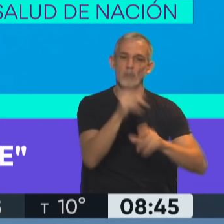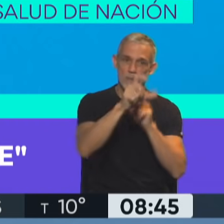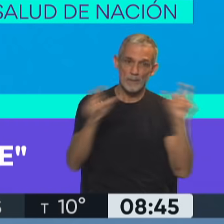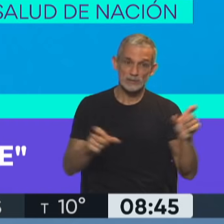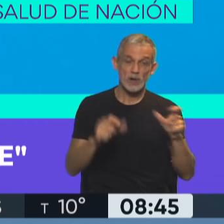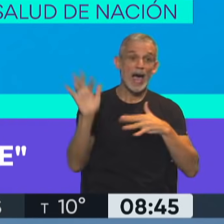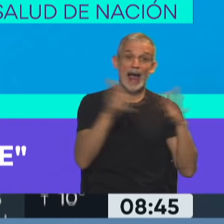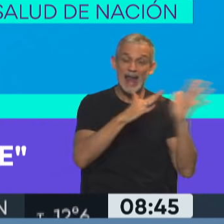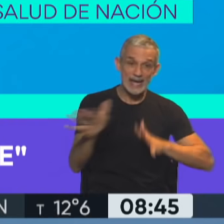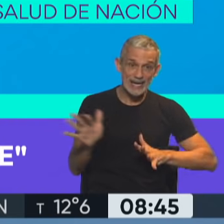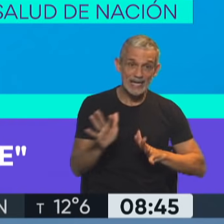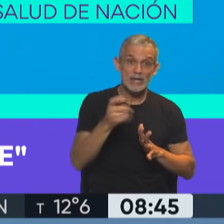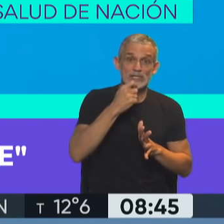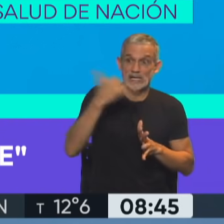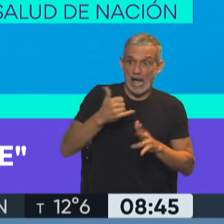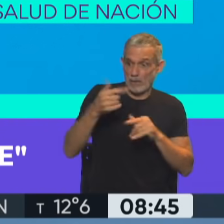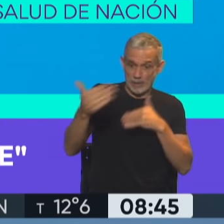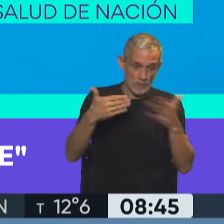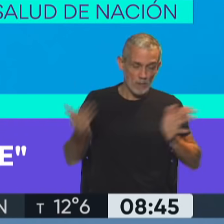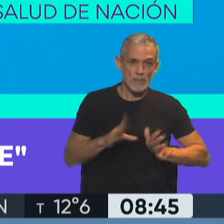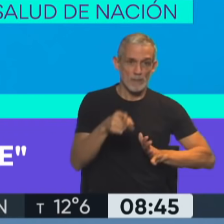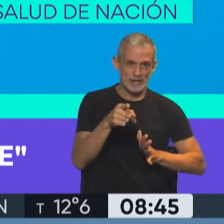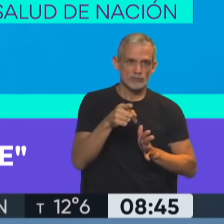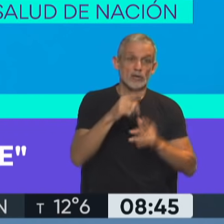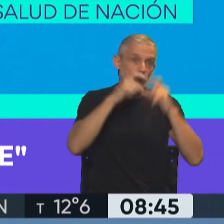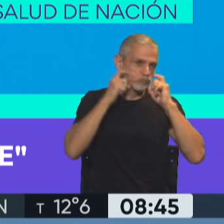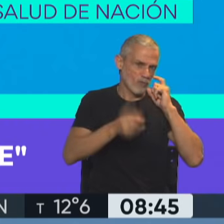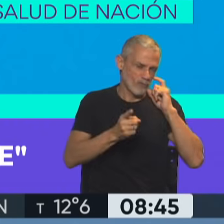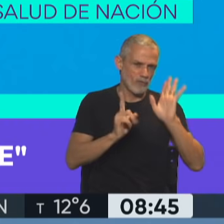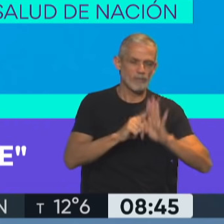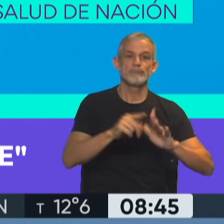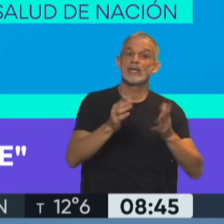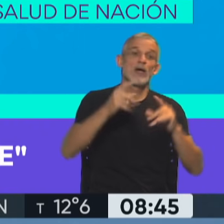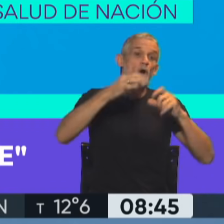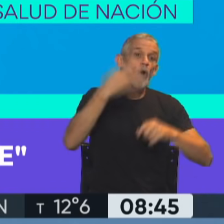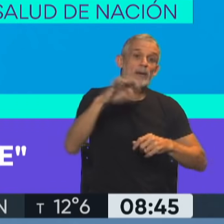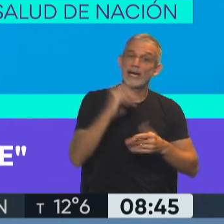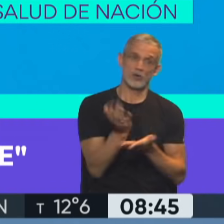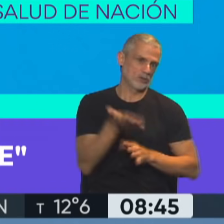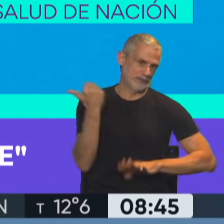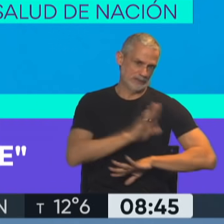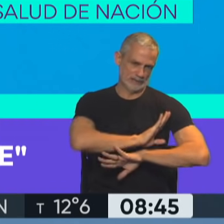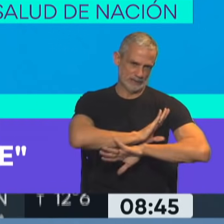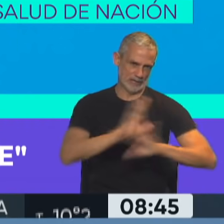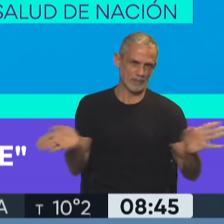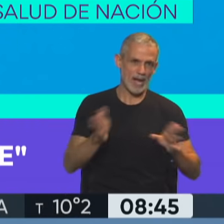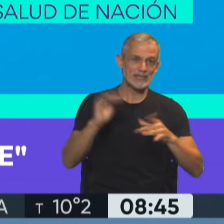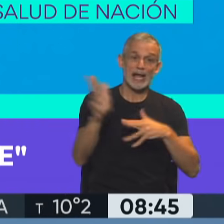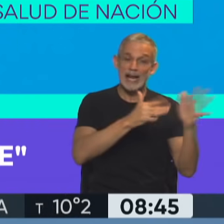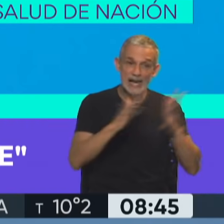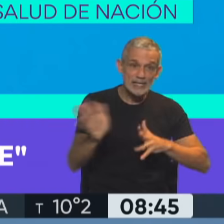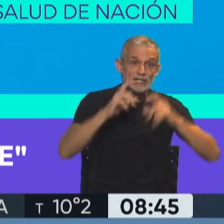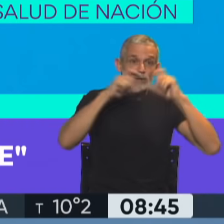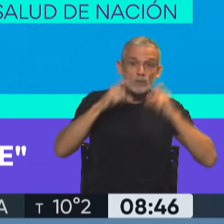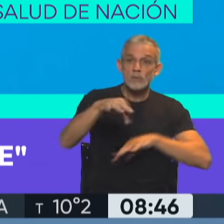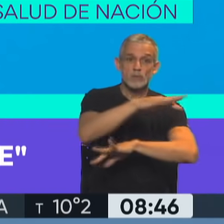aire libre cuando estamos reunidos con personas. Se levanta la obligatoriedad del uso de tapaboca al aire libre, en movimiento,